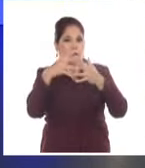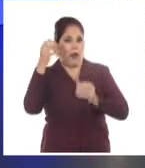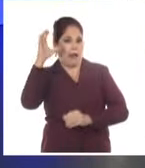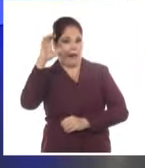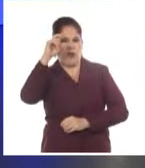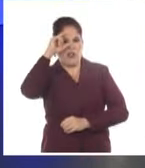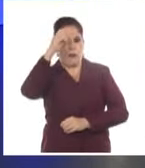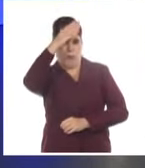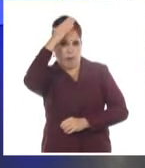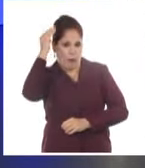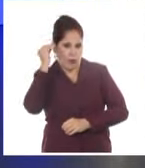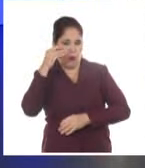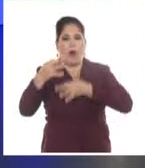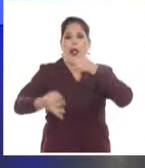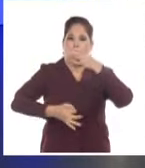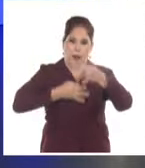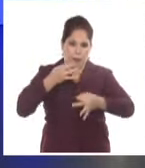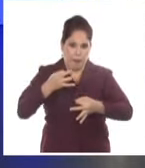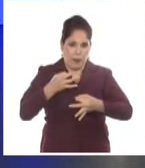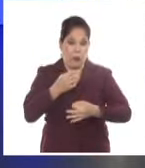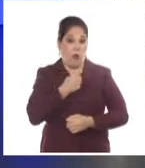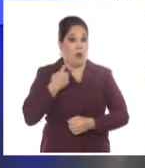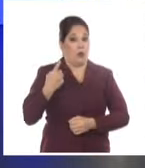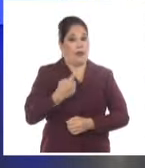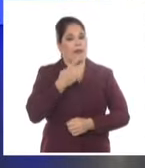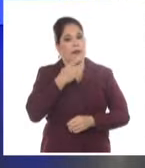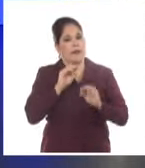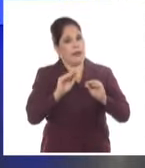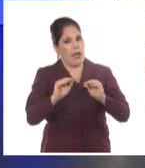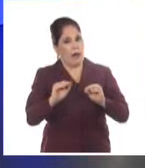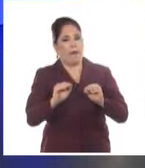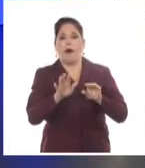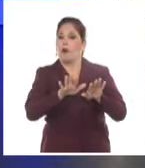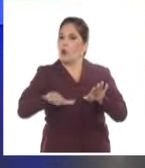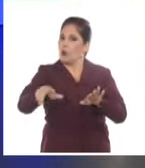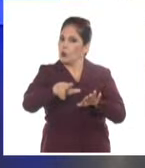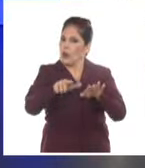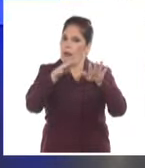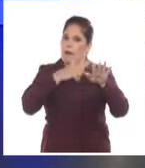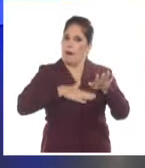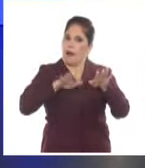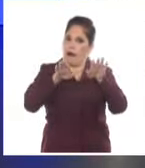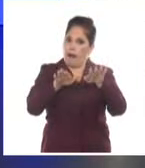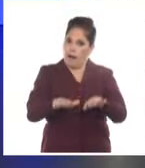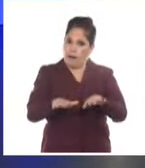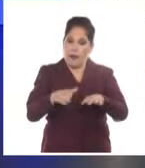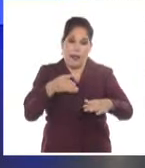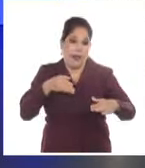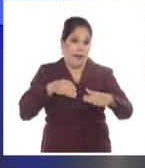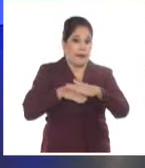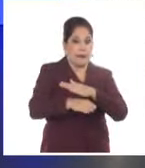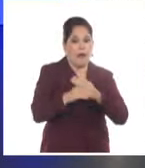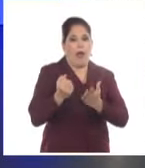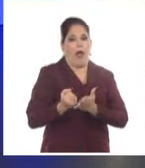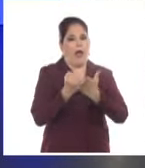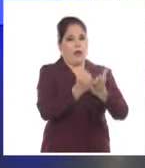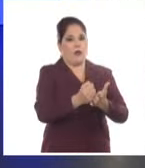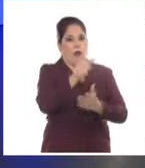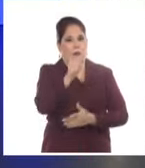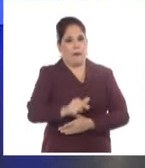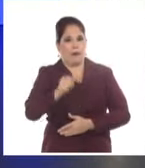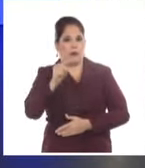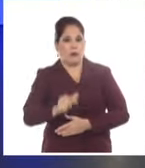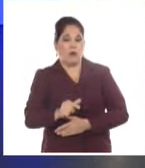Bruno Rodríguez Parrilla. Nuestro canciller llamó al cese el fuego y a permitir la entrada sin obstáculos de ayuda humanitaria a